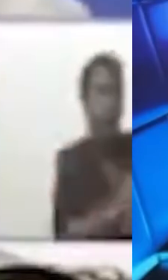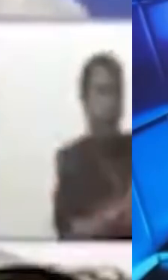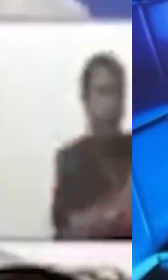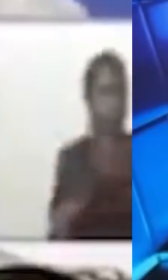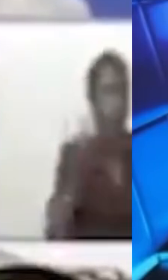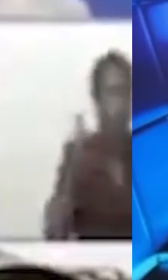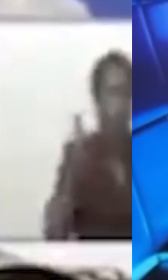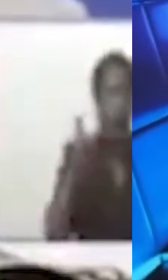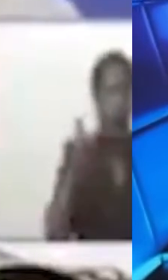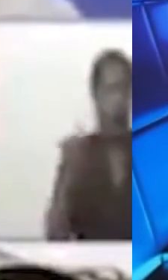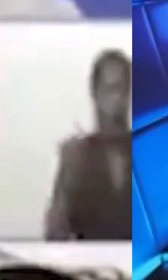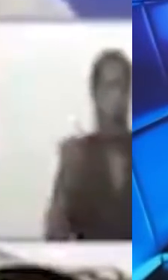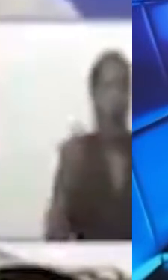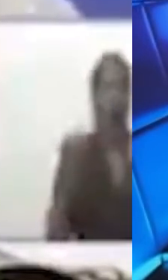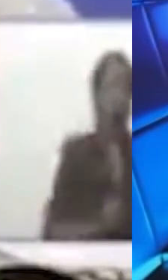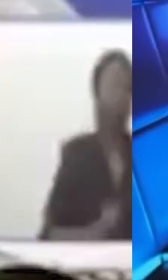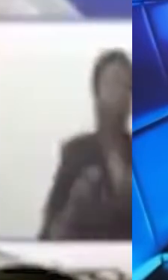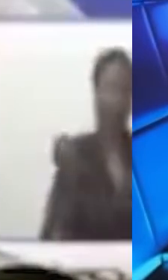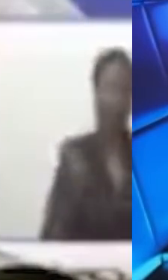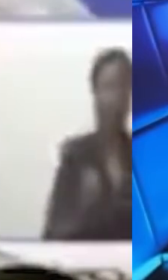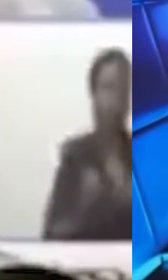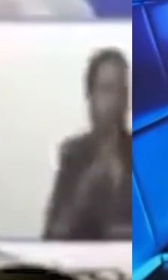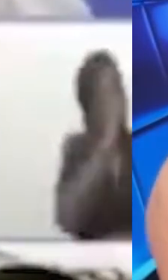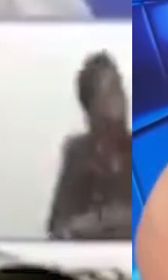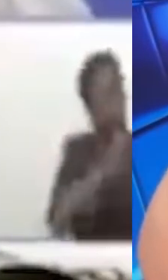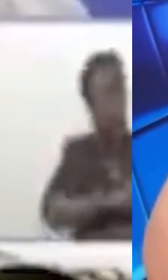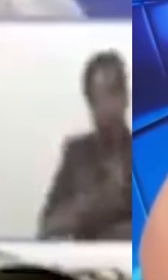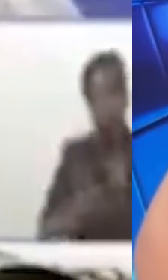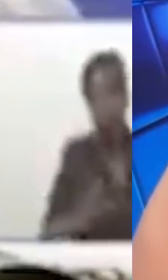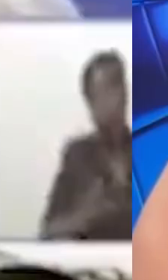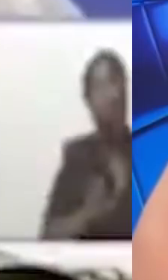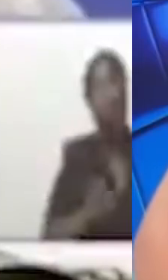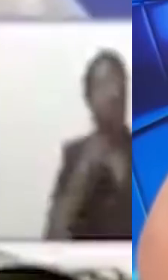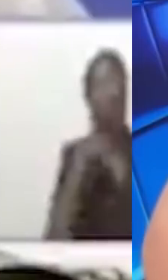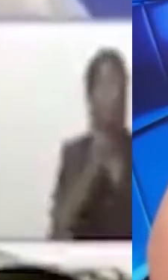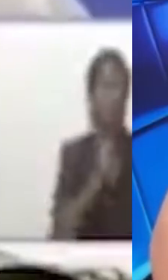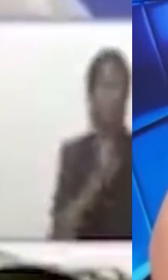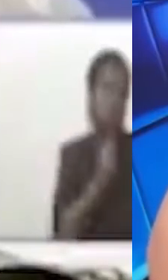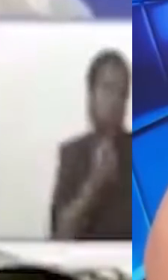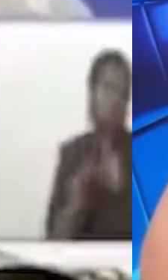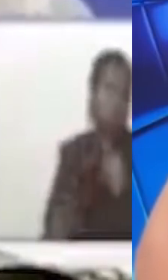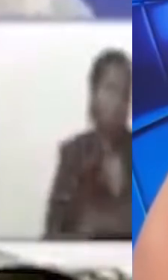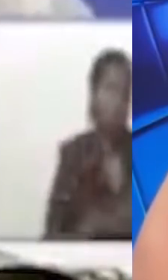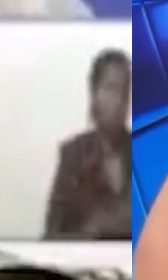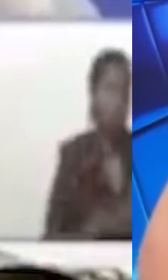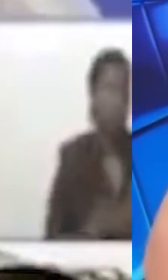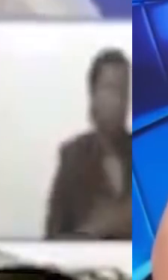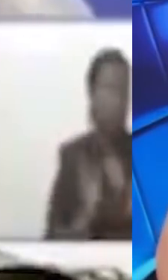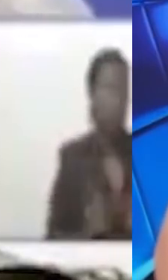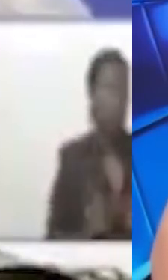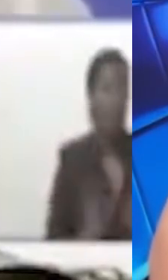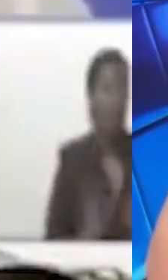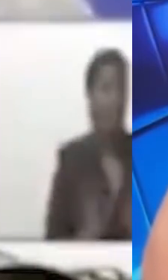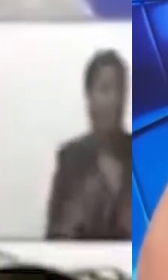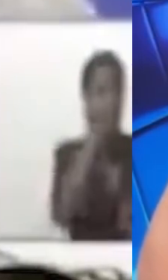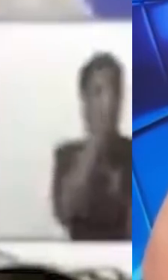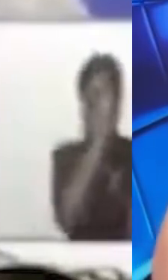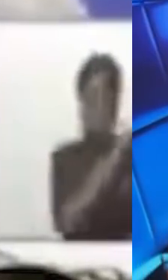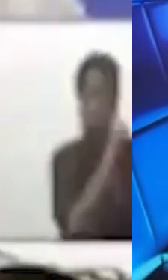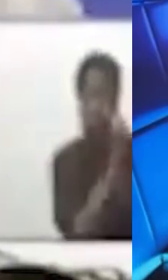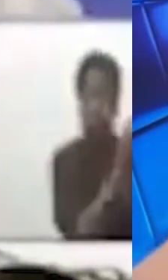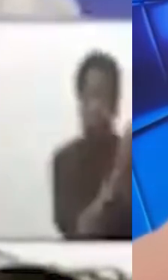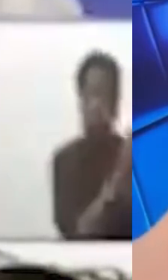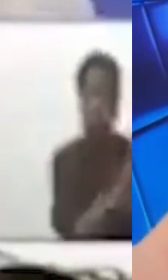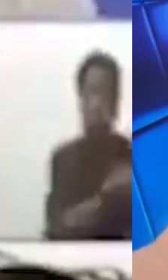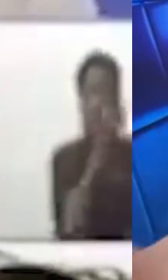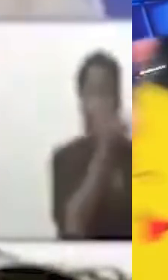la decisión del transporte que hemos tenido que tomar. Claro. Y que se ha tomado de incluir de los paneles, y decía, porque inclusive el mismo hospital, lo decía la compañera